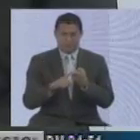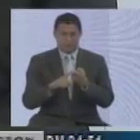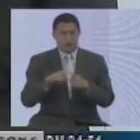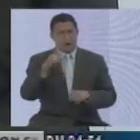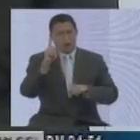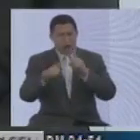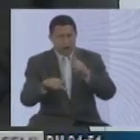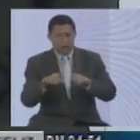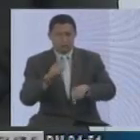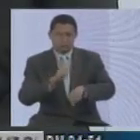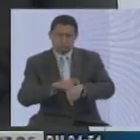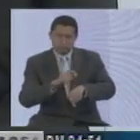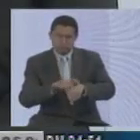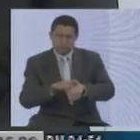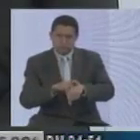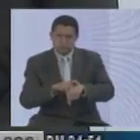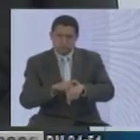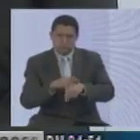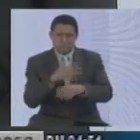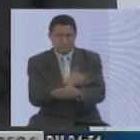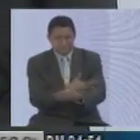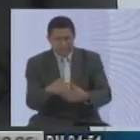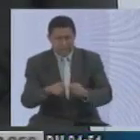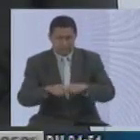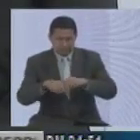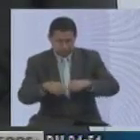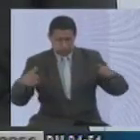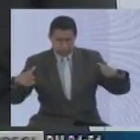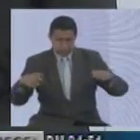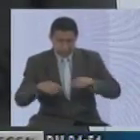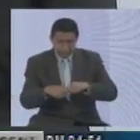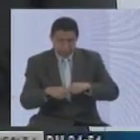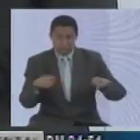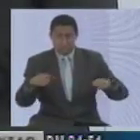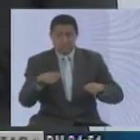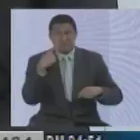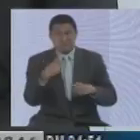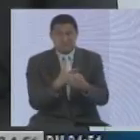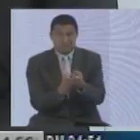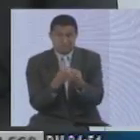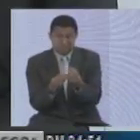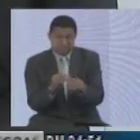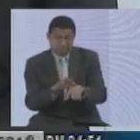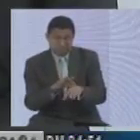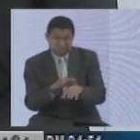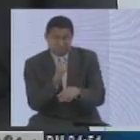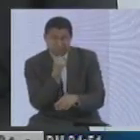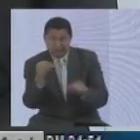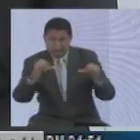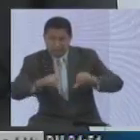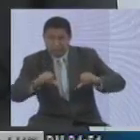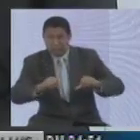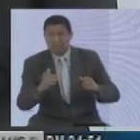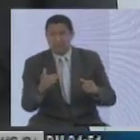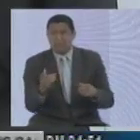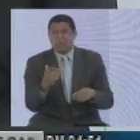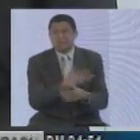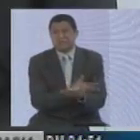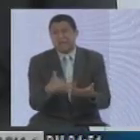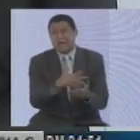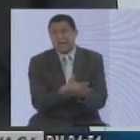segundos tienen que ver un paso de sangre porque si no tenemos un problema de necrosis de tejido por el acúmulo de